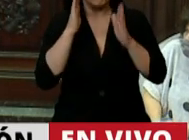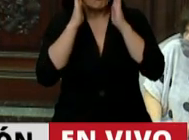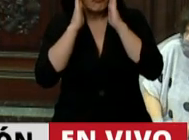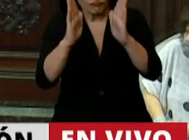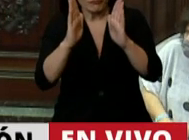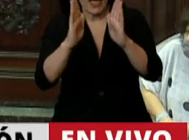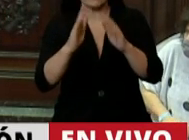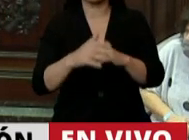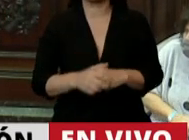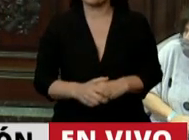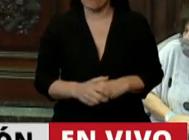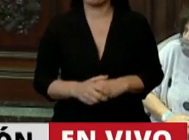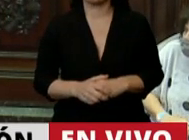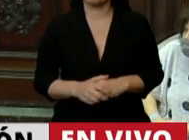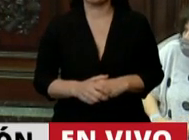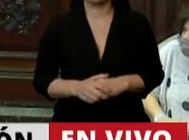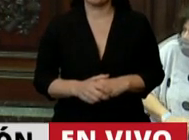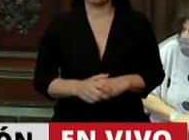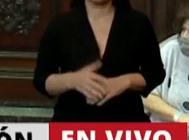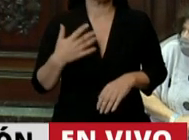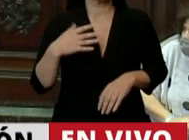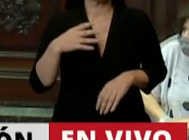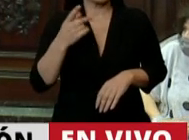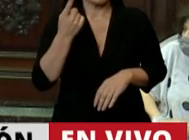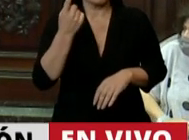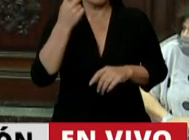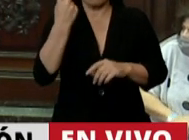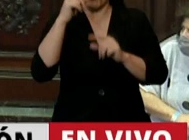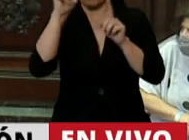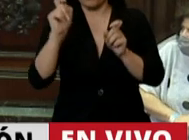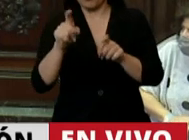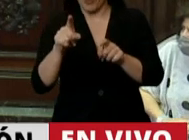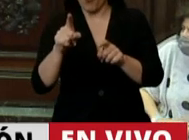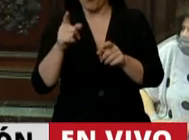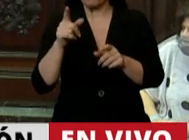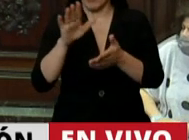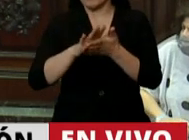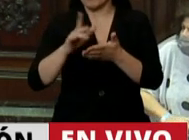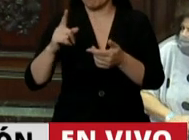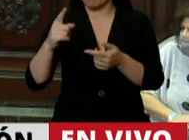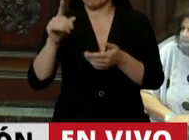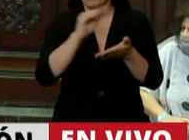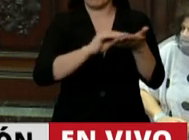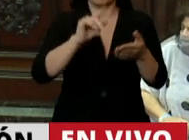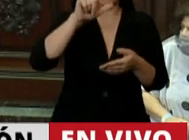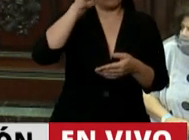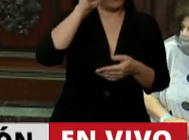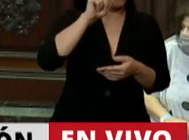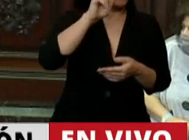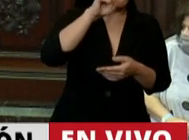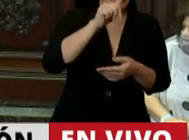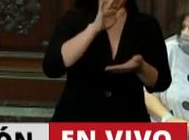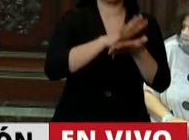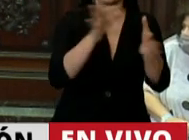atención. Solo quedaron dos preguntas que pude rescatar del diputado Leiva con respecto